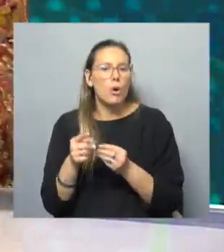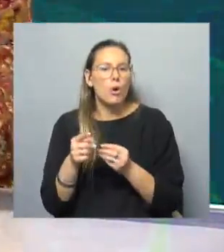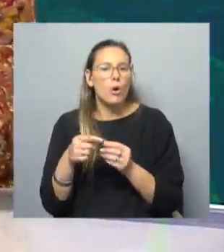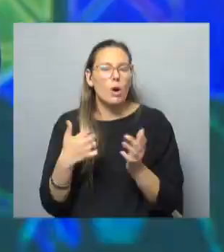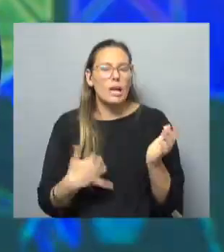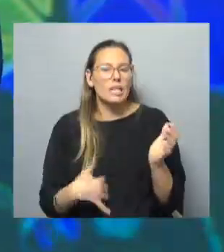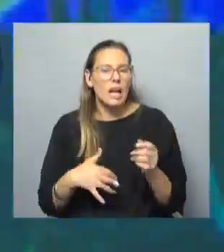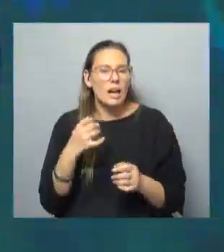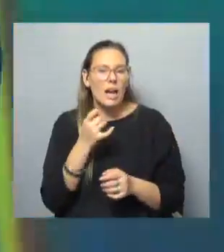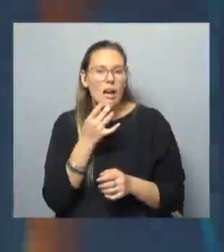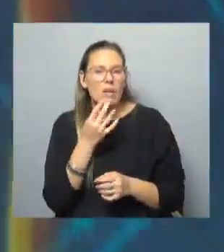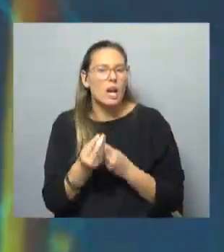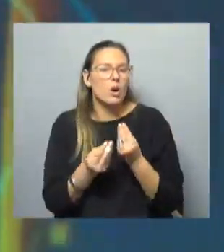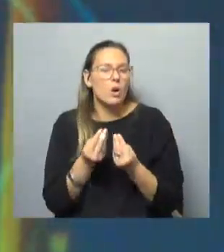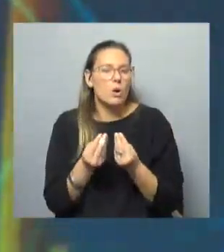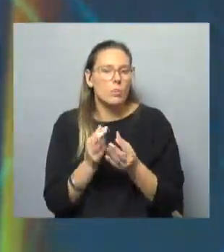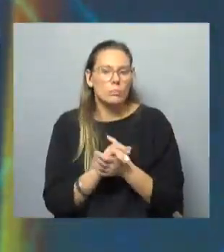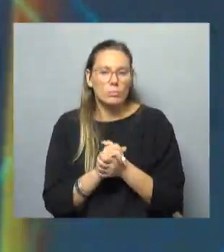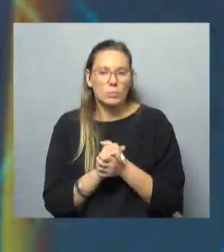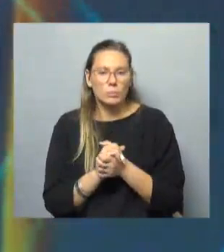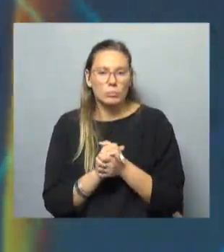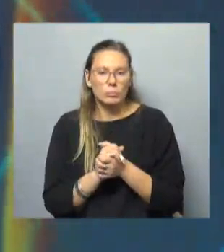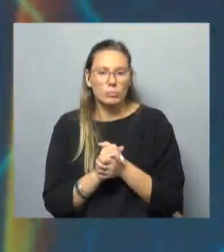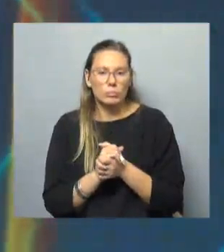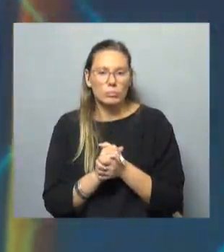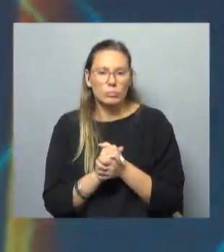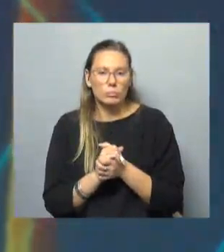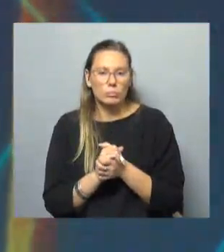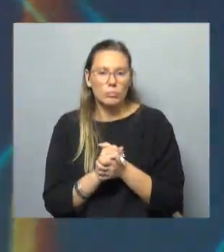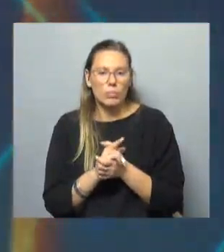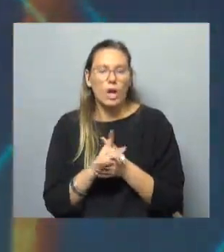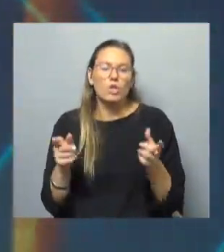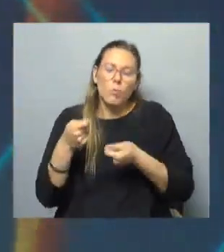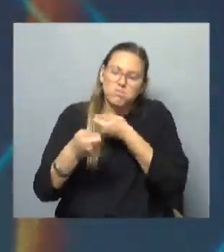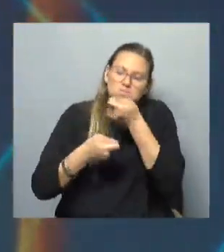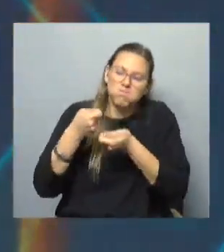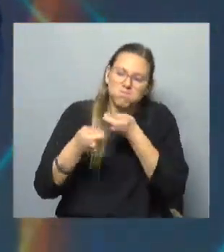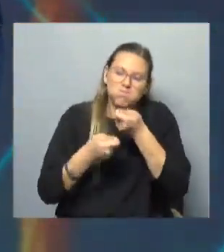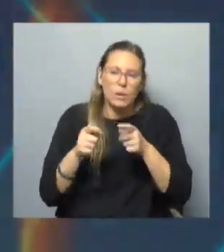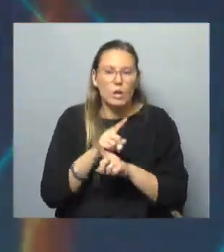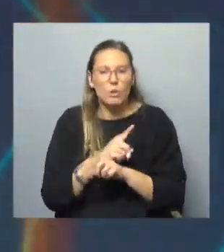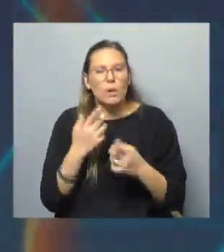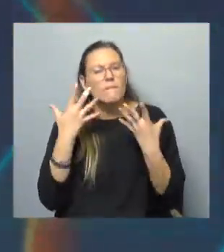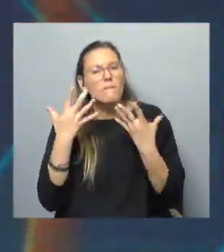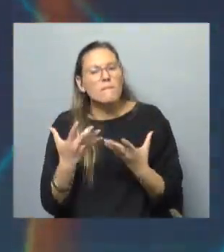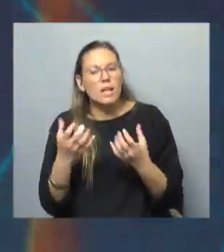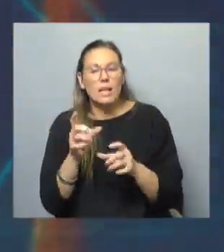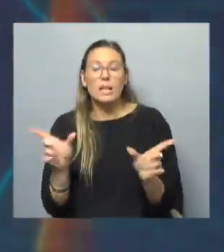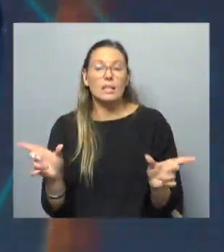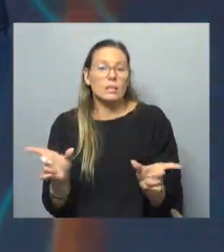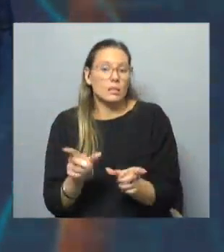Blanca? Bueno, es la, digamos, como la, no la reconstrucción, sino como el intento de